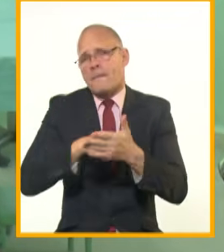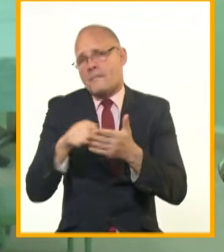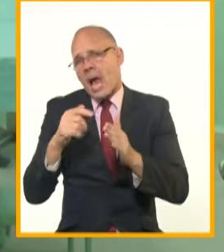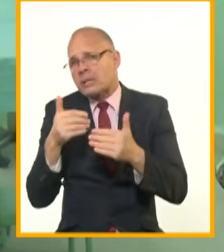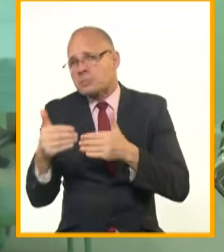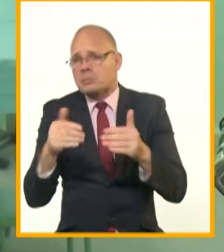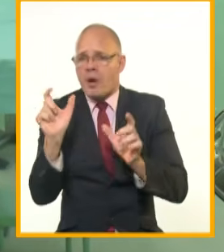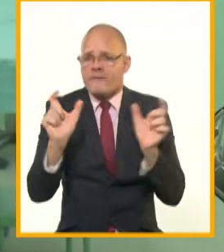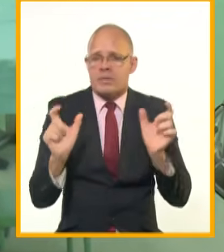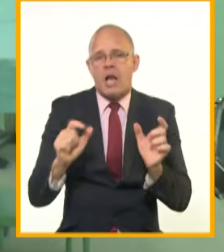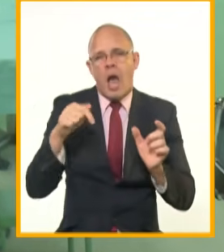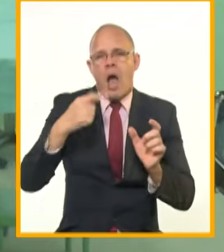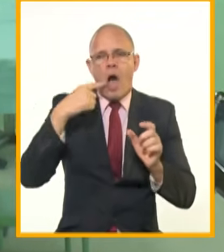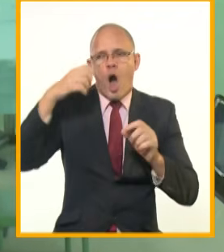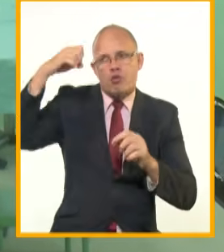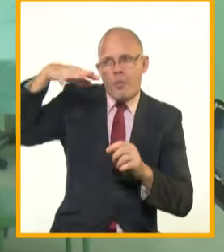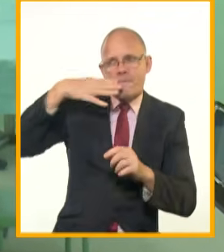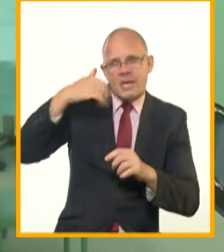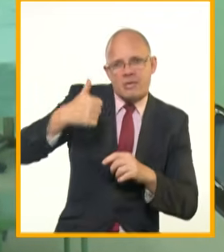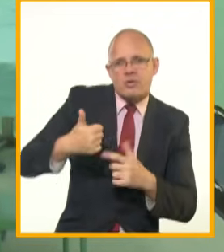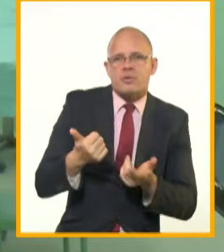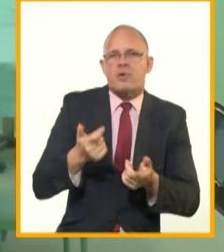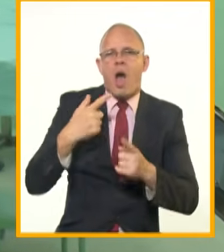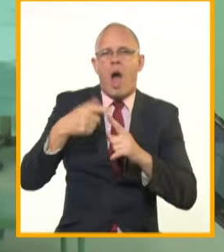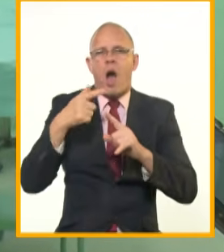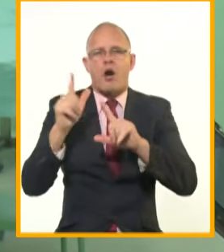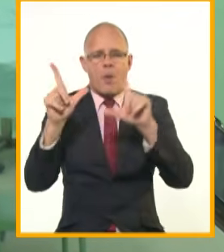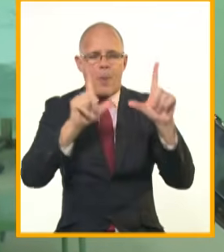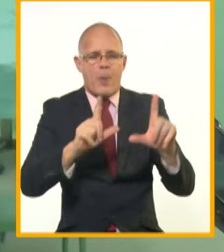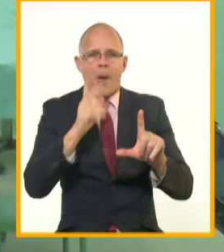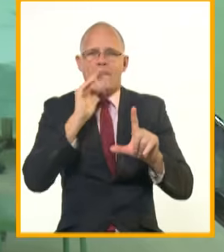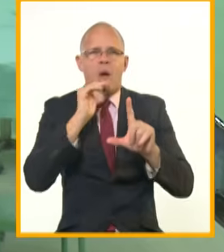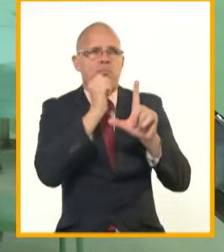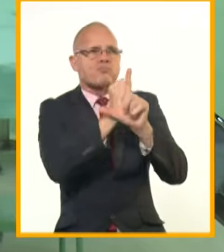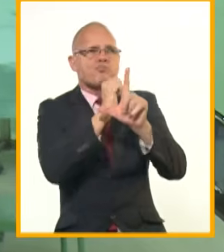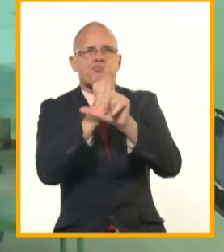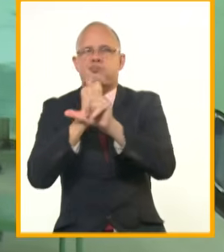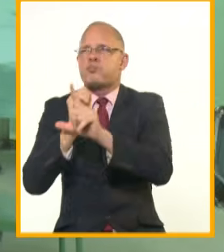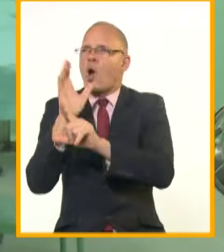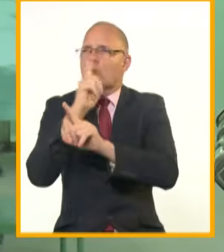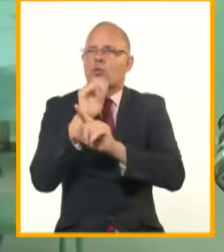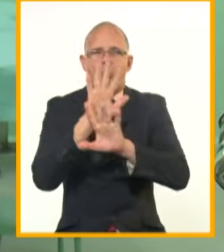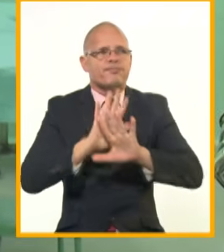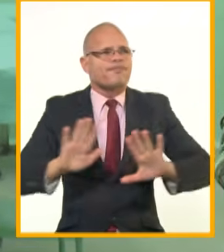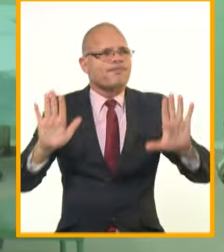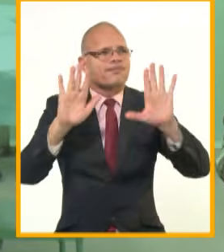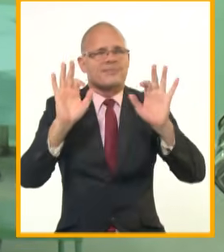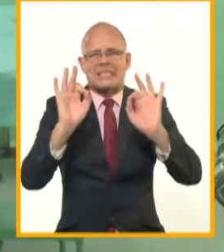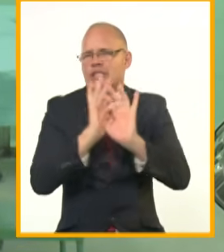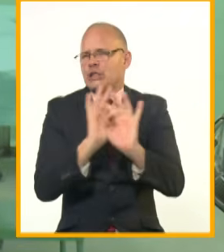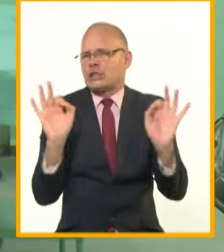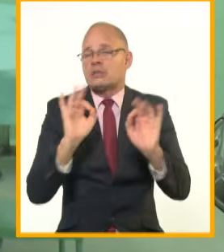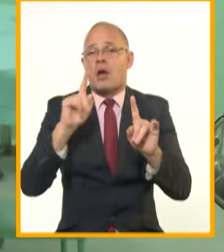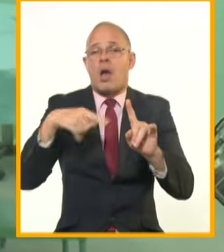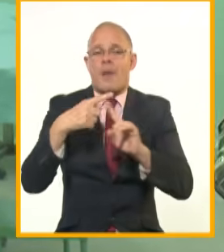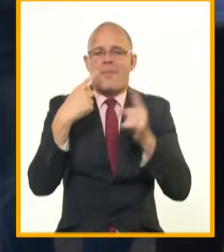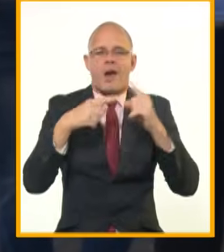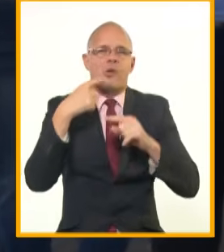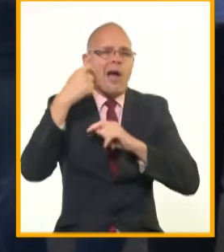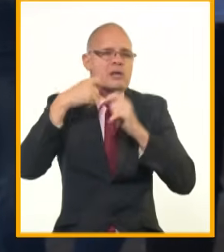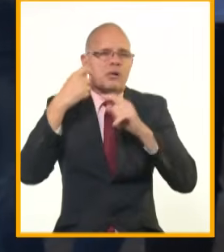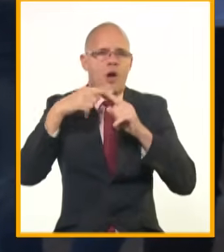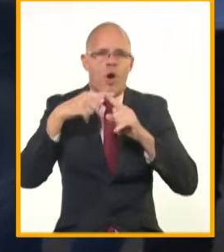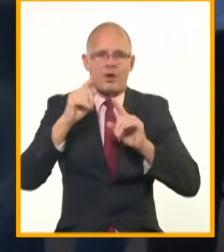mejor iluminación, mejor calidad en todo lo que es la infraestructura como tal, y también el salón de mínimo acceso que se va a rescatar.